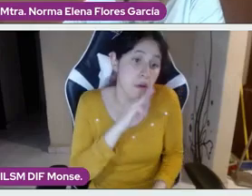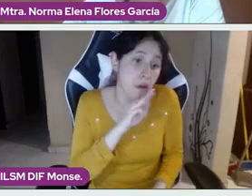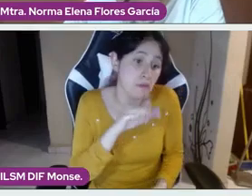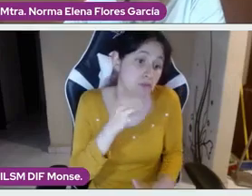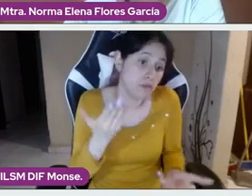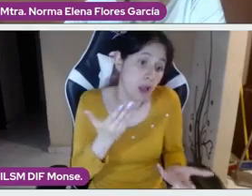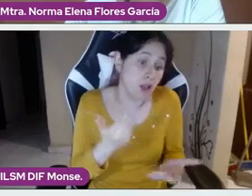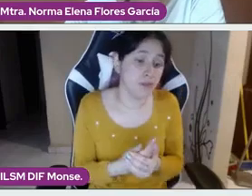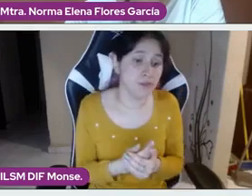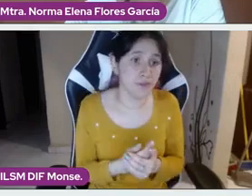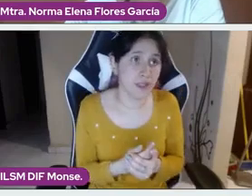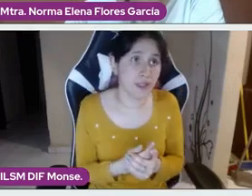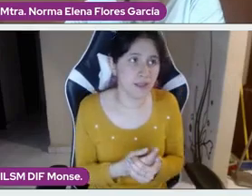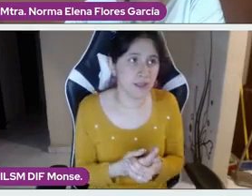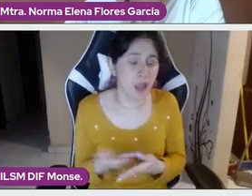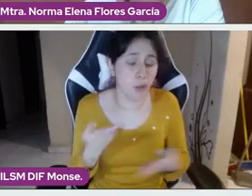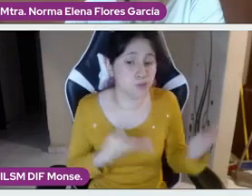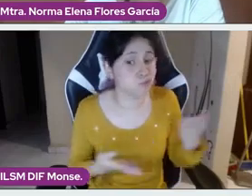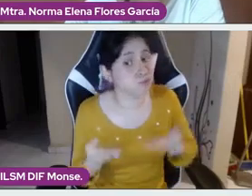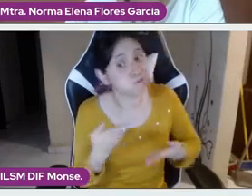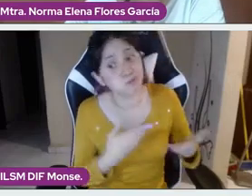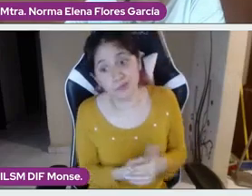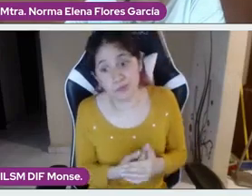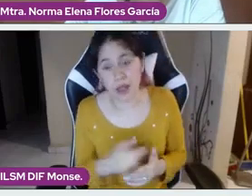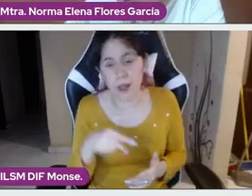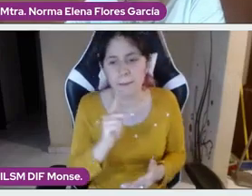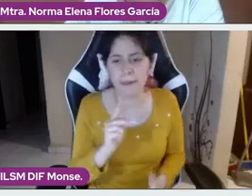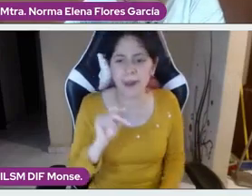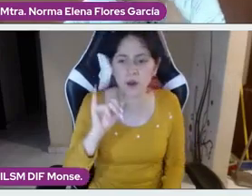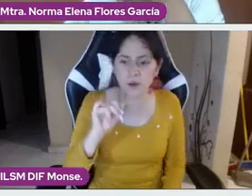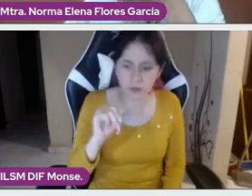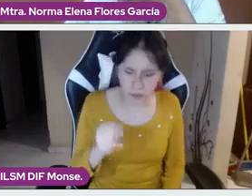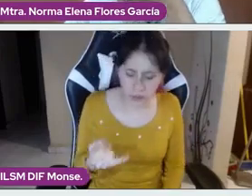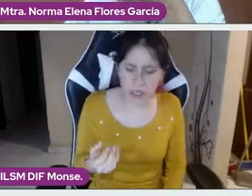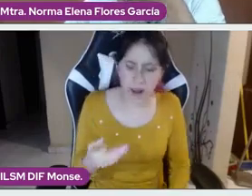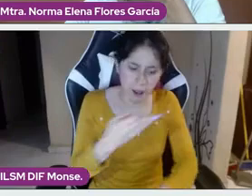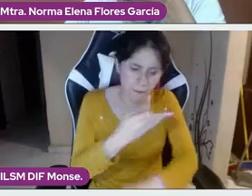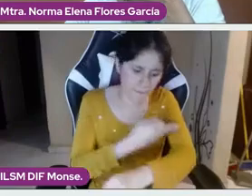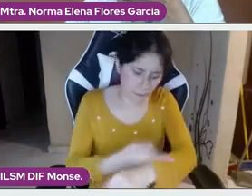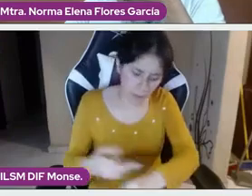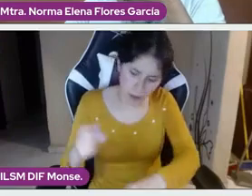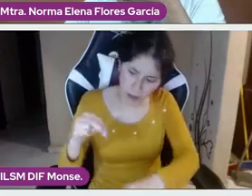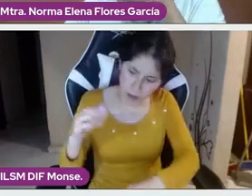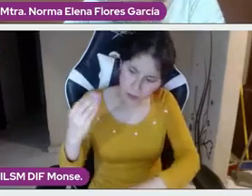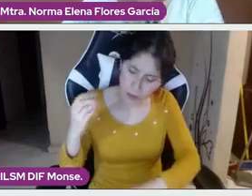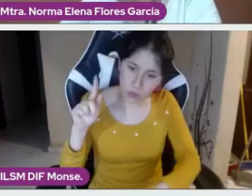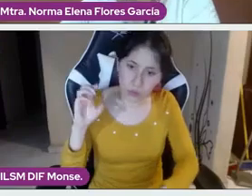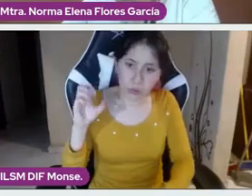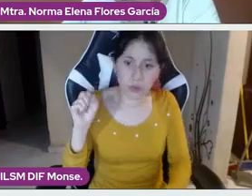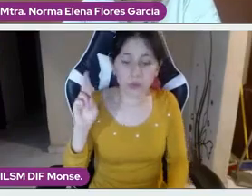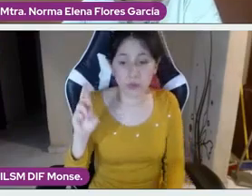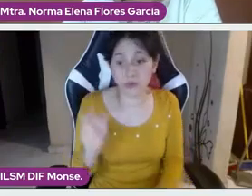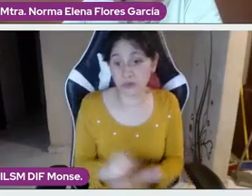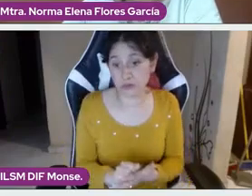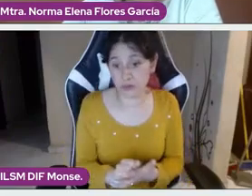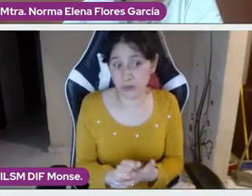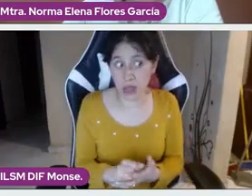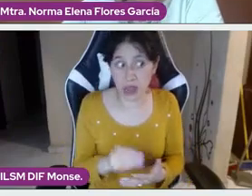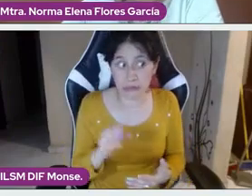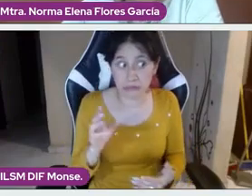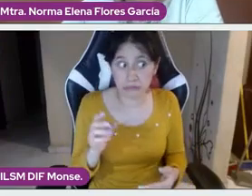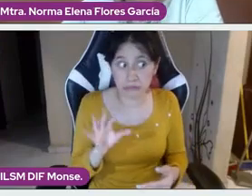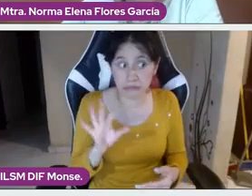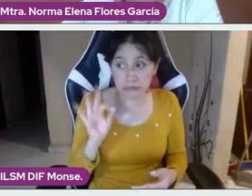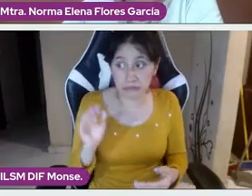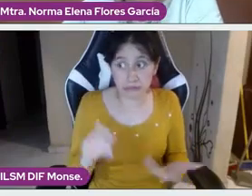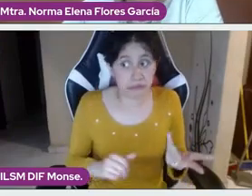pues así te desarrollaste. Y cuando sí está la familia nuclear y se disuelve por cualquier situación,